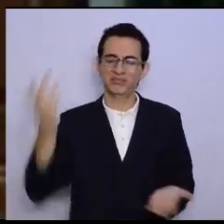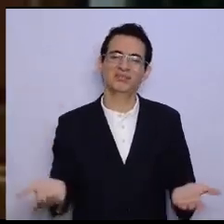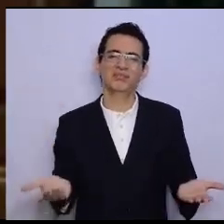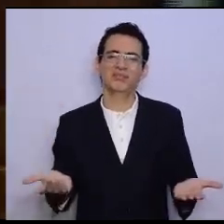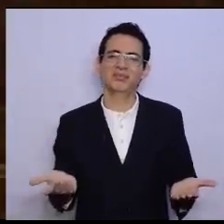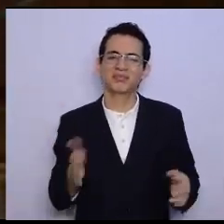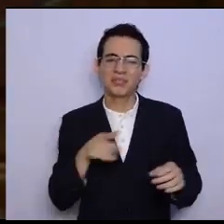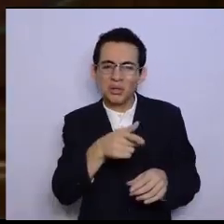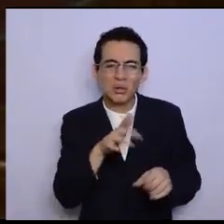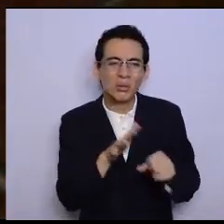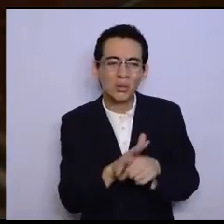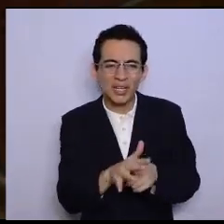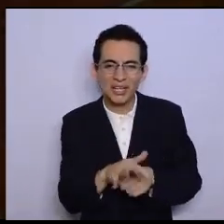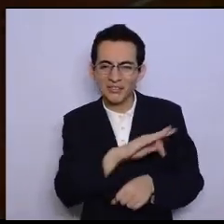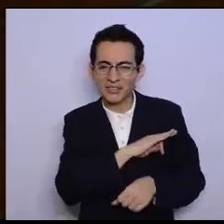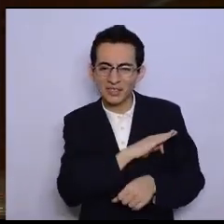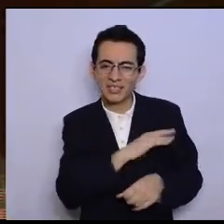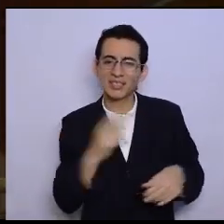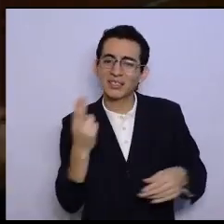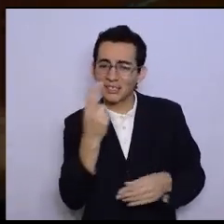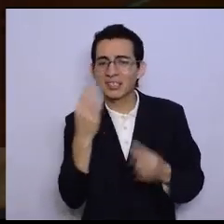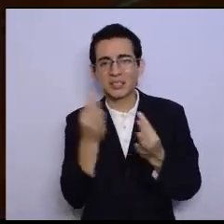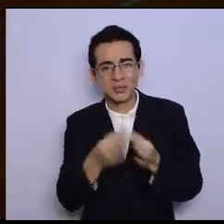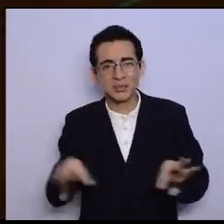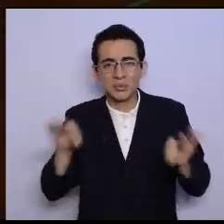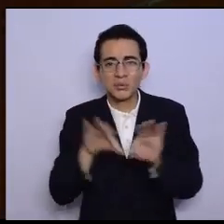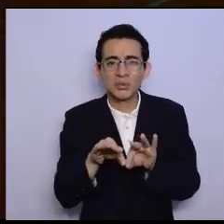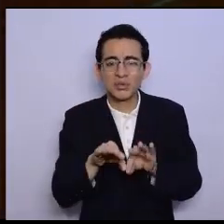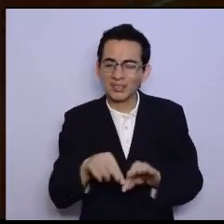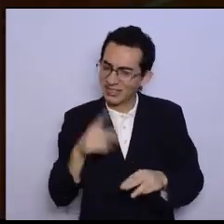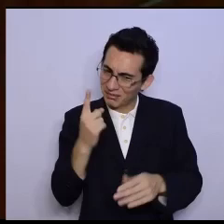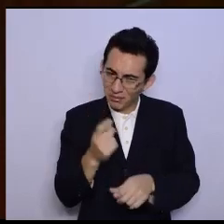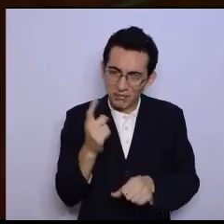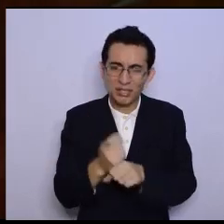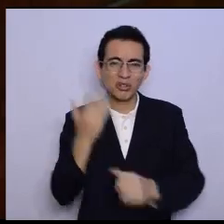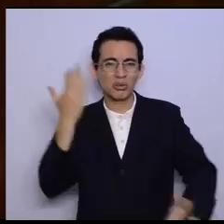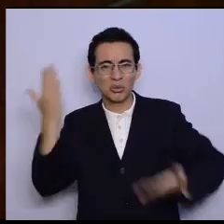¿cuál fe? ¿Cuál formación? ¿Cuál qué? Nada.